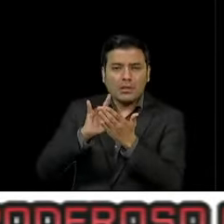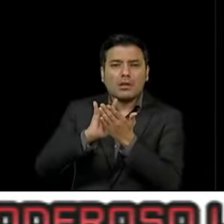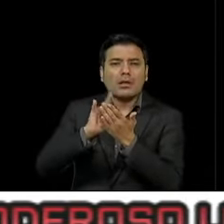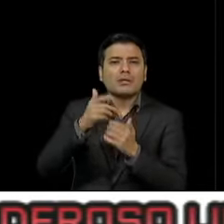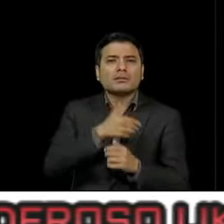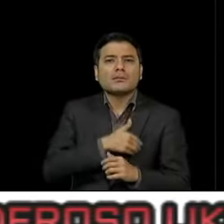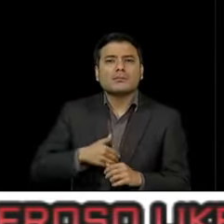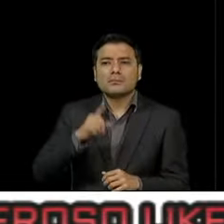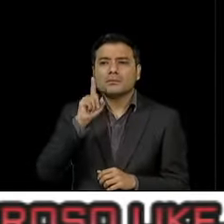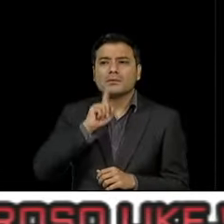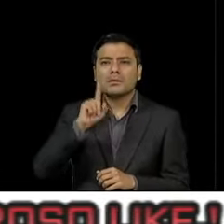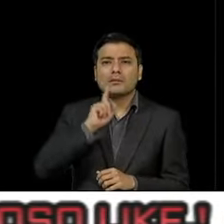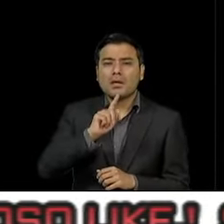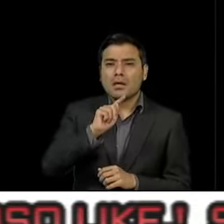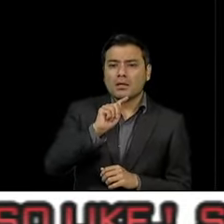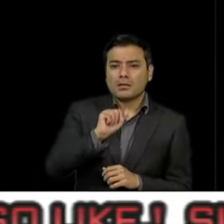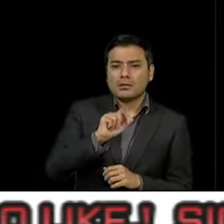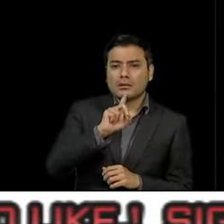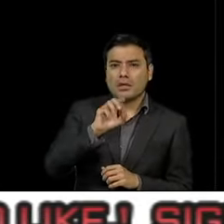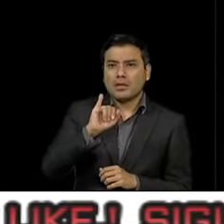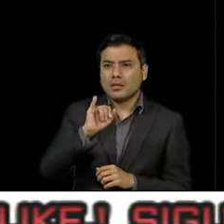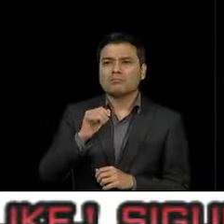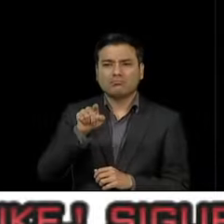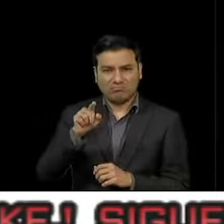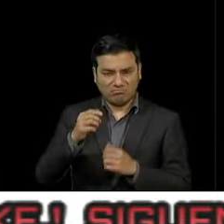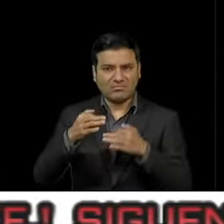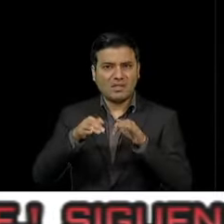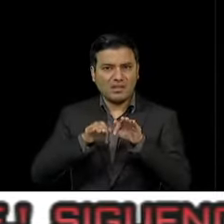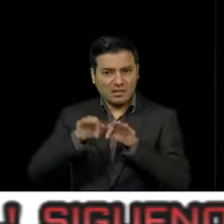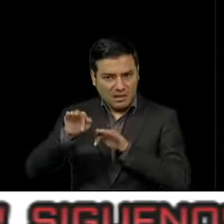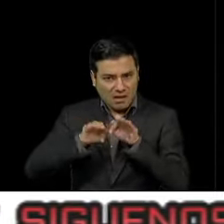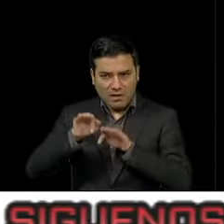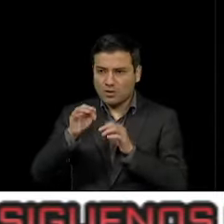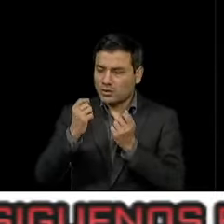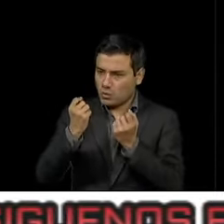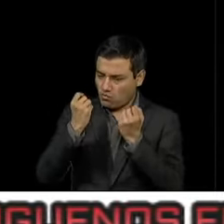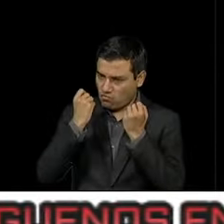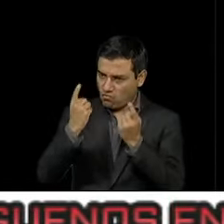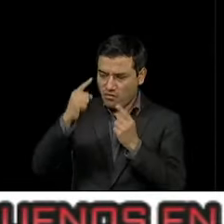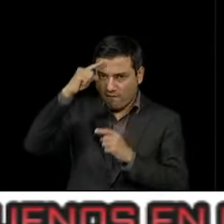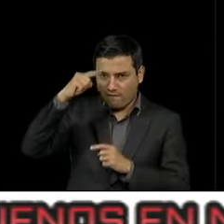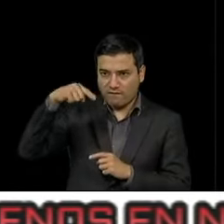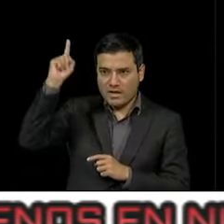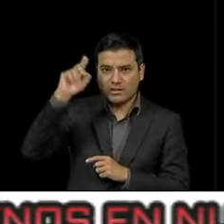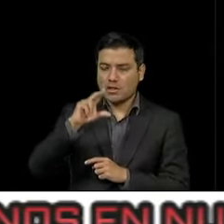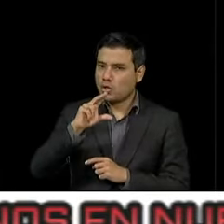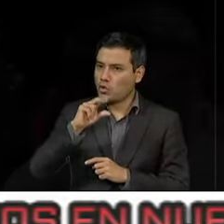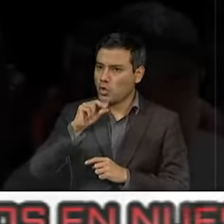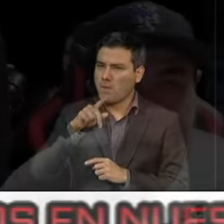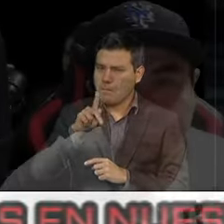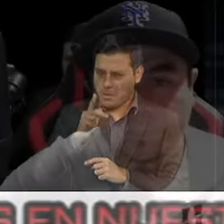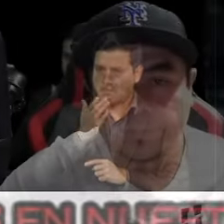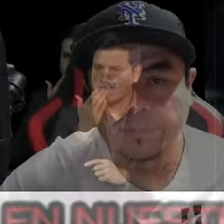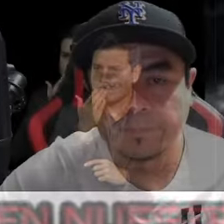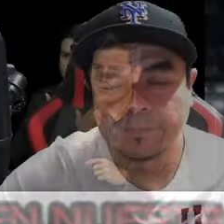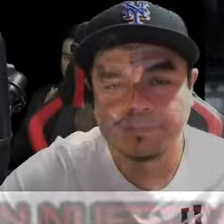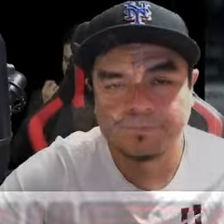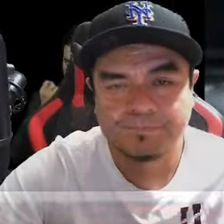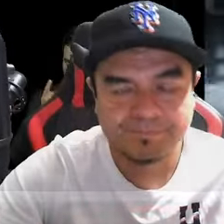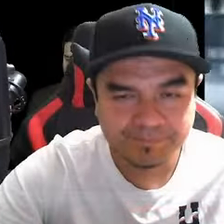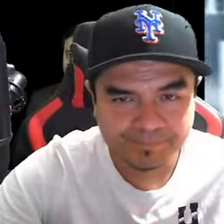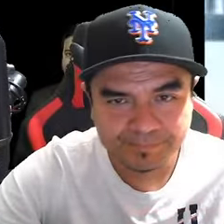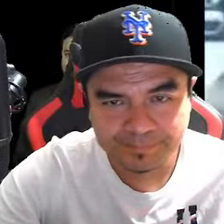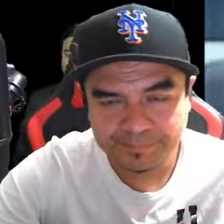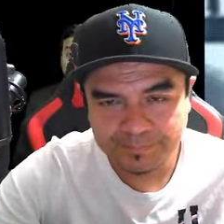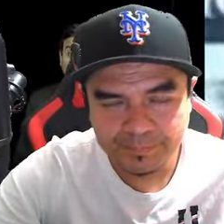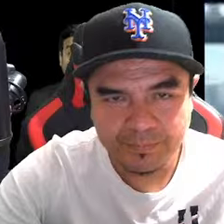Tadei. Y un reconocimiento a su gestión, sé que no ha sido fácil, pero también hay que decirlo, honor a quien honor merece. Hoy,